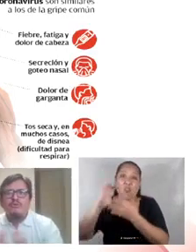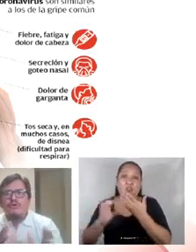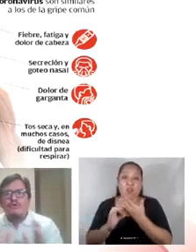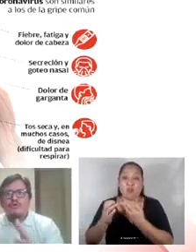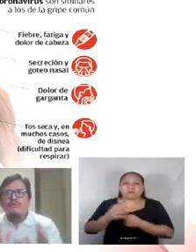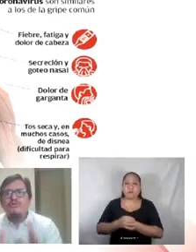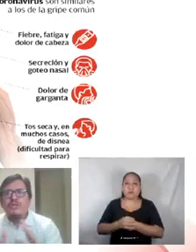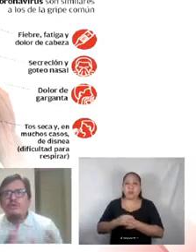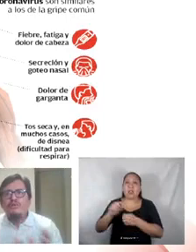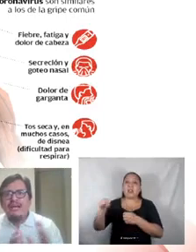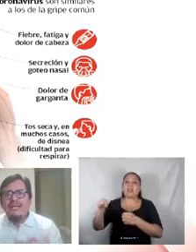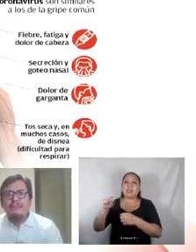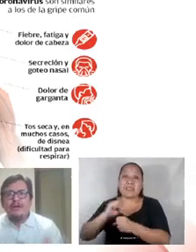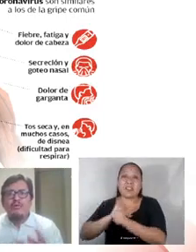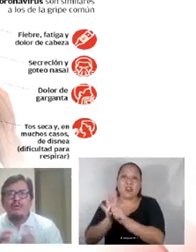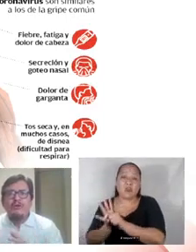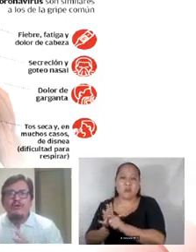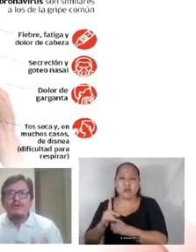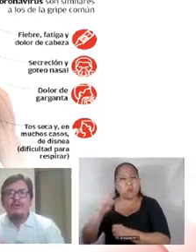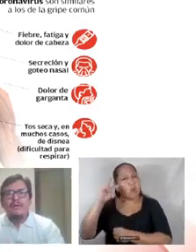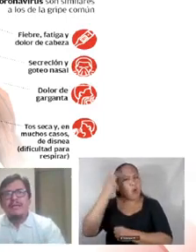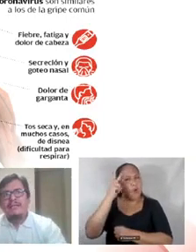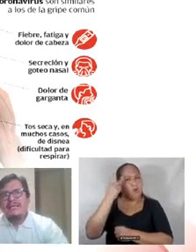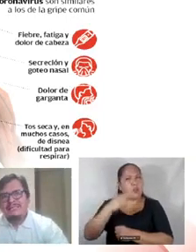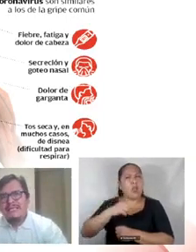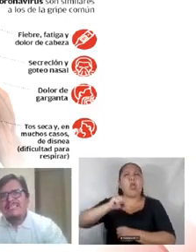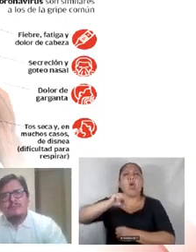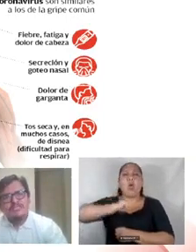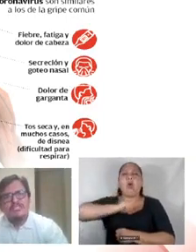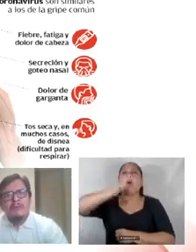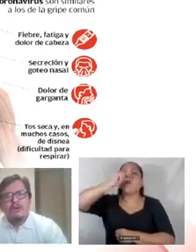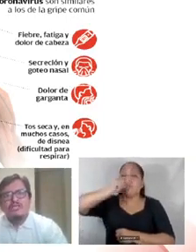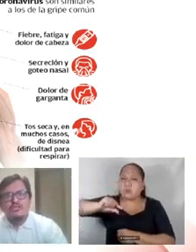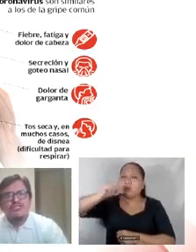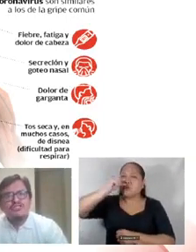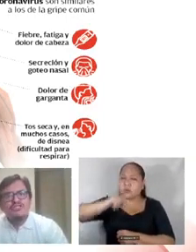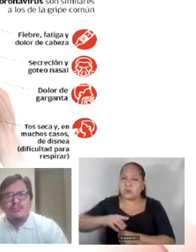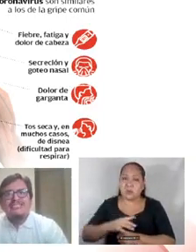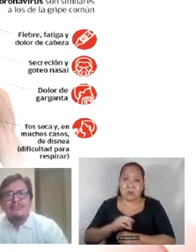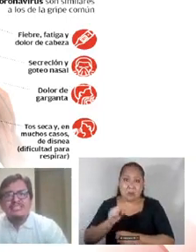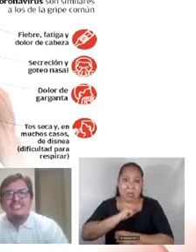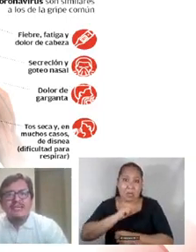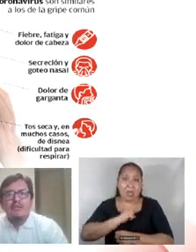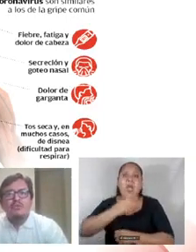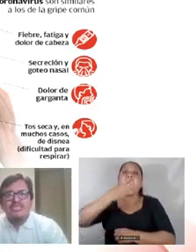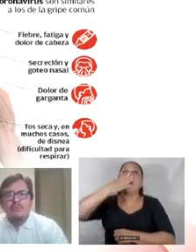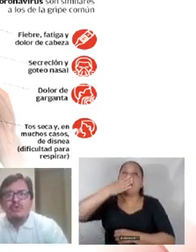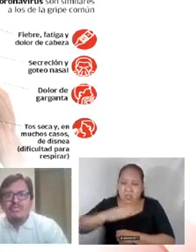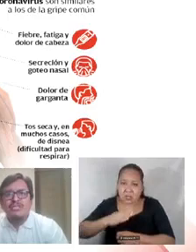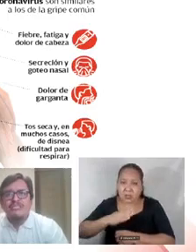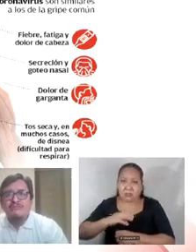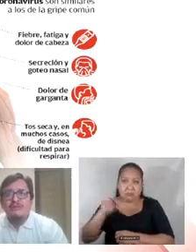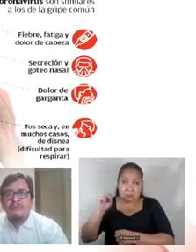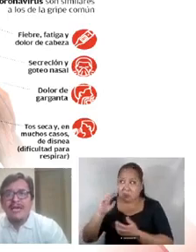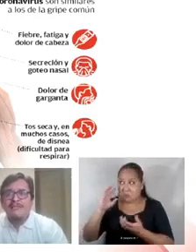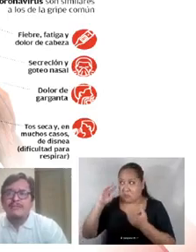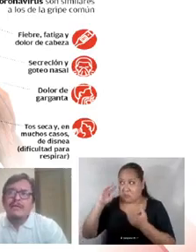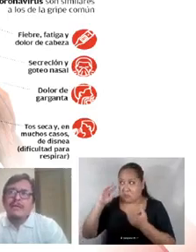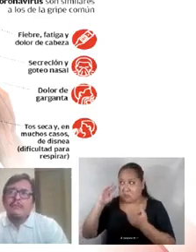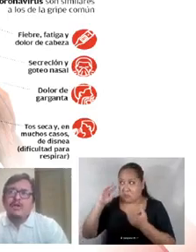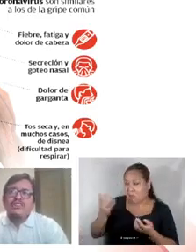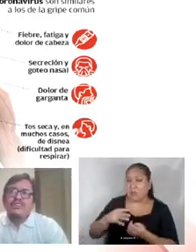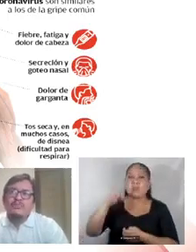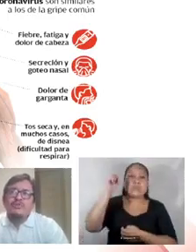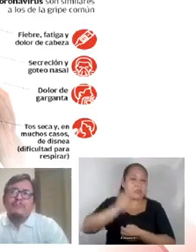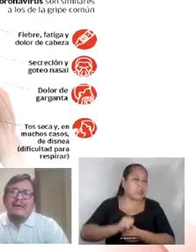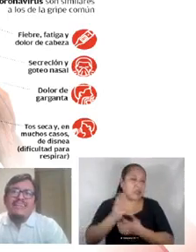puedo confundir con una gripe, con cualquier otra enfermedad? Sí, es posible, porque son síntomas que se presentan en muchas otras